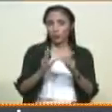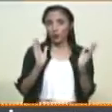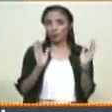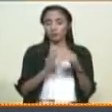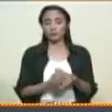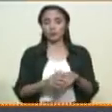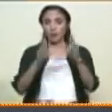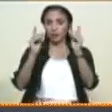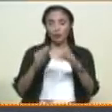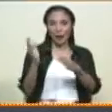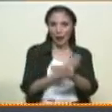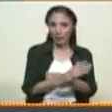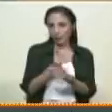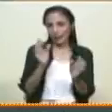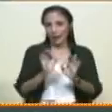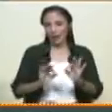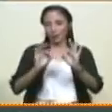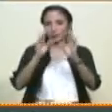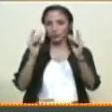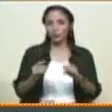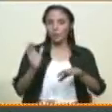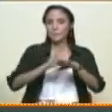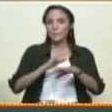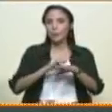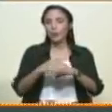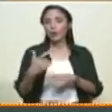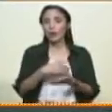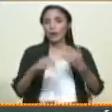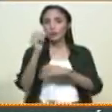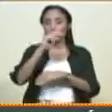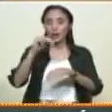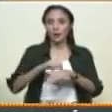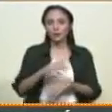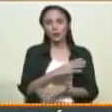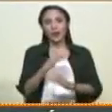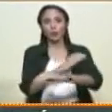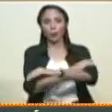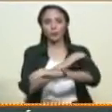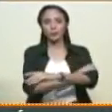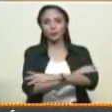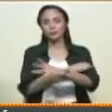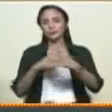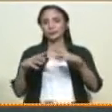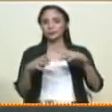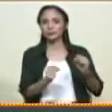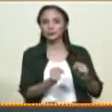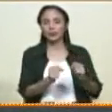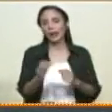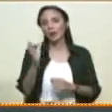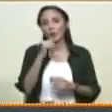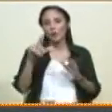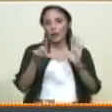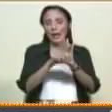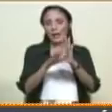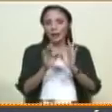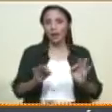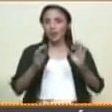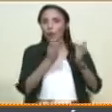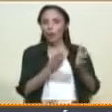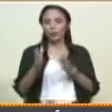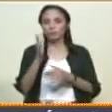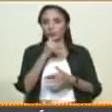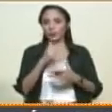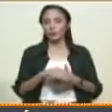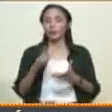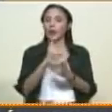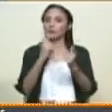podían tomar antes por la conspiración de una Asamblea Nacional burguesa en desacato. Se